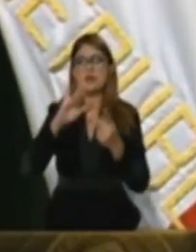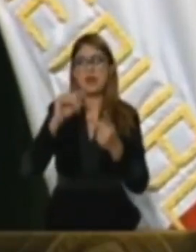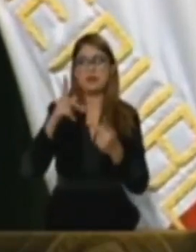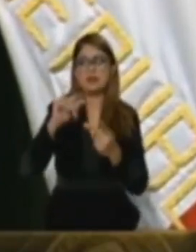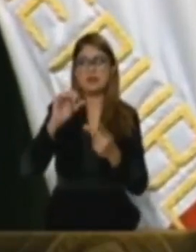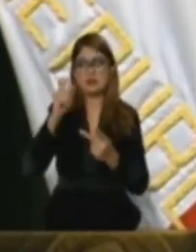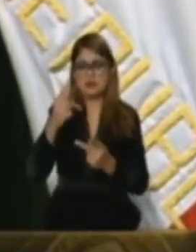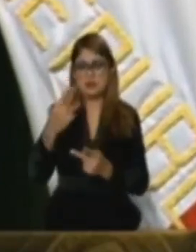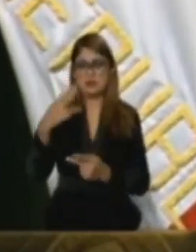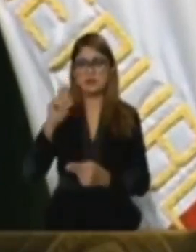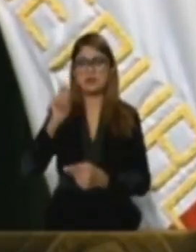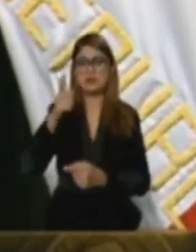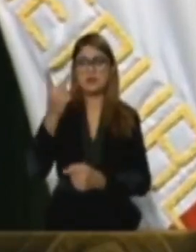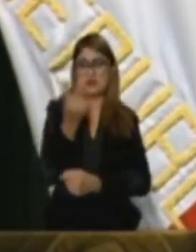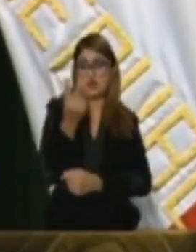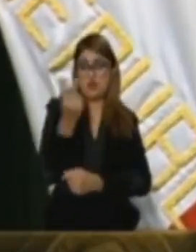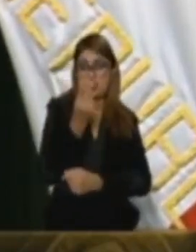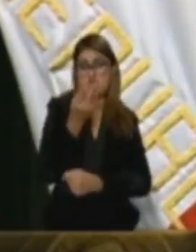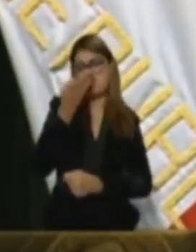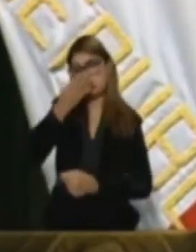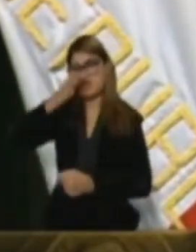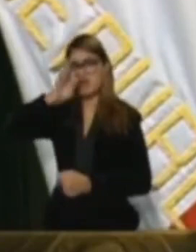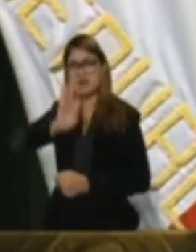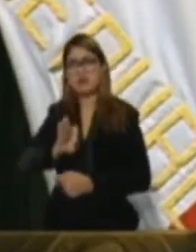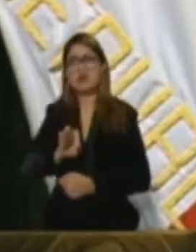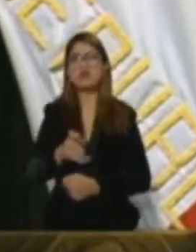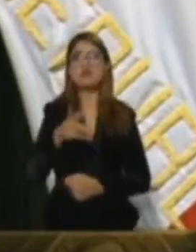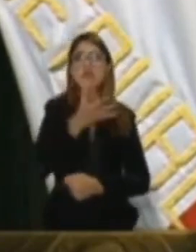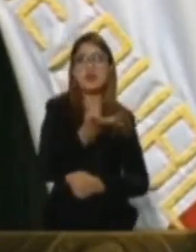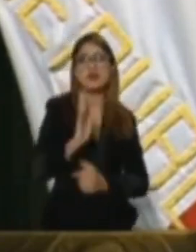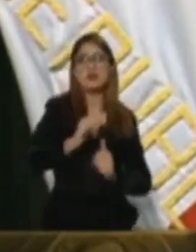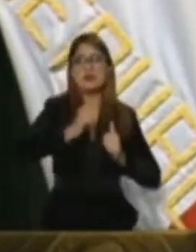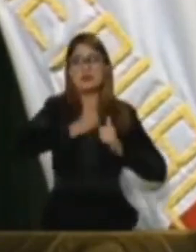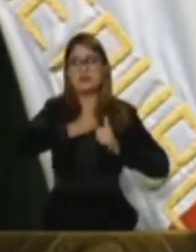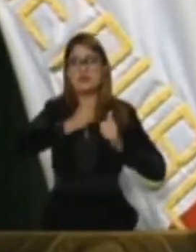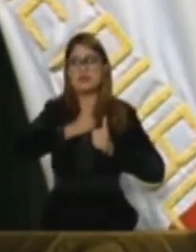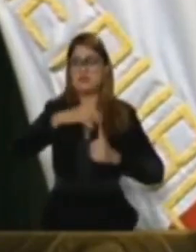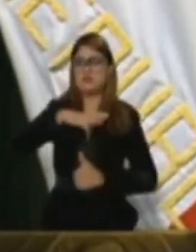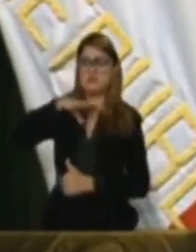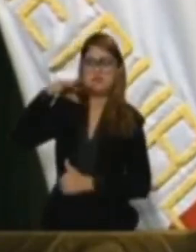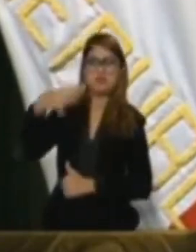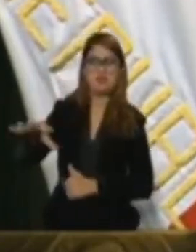de la traición y el pueblo y el ejército los repudiarían llegado el caso.